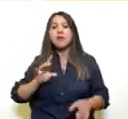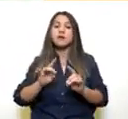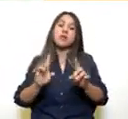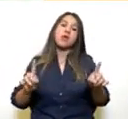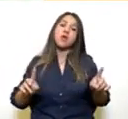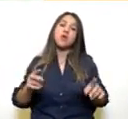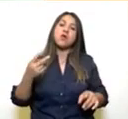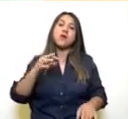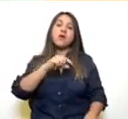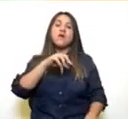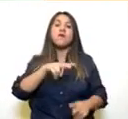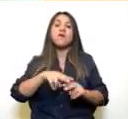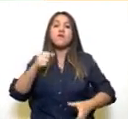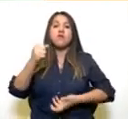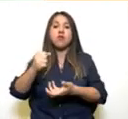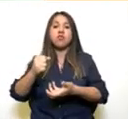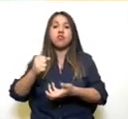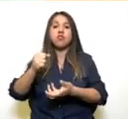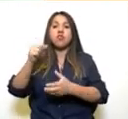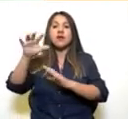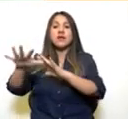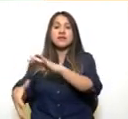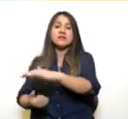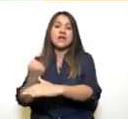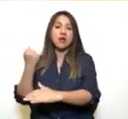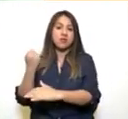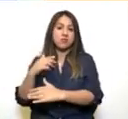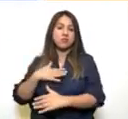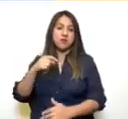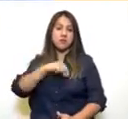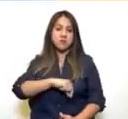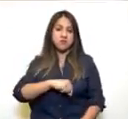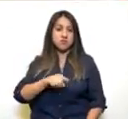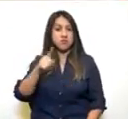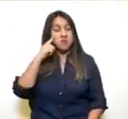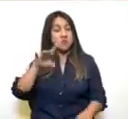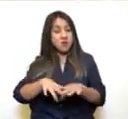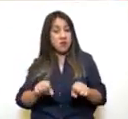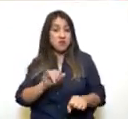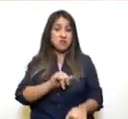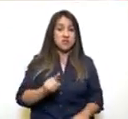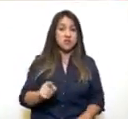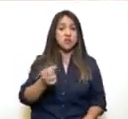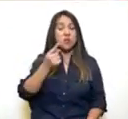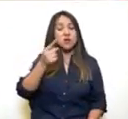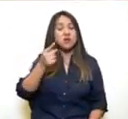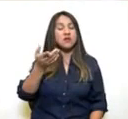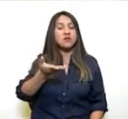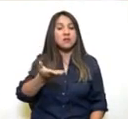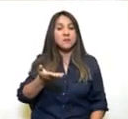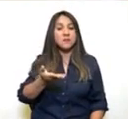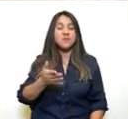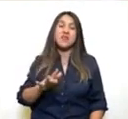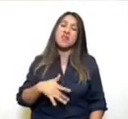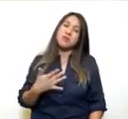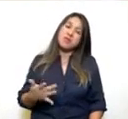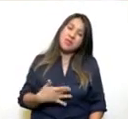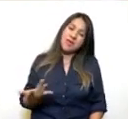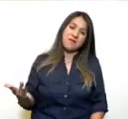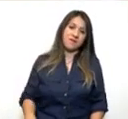su propio fondo pero en una mirada colectiva y social cuál es su mirada es es lamentable